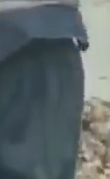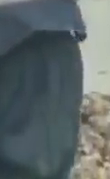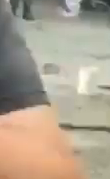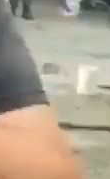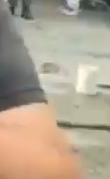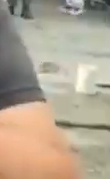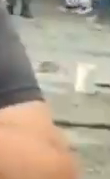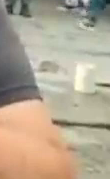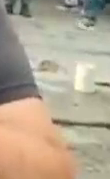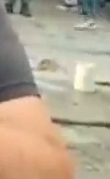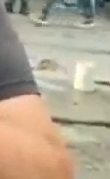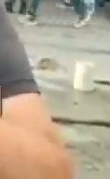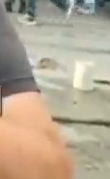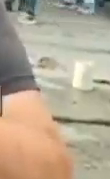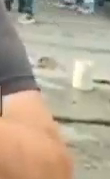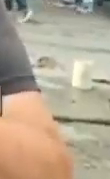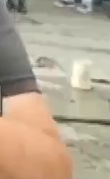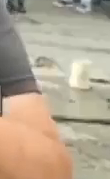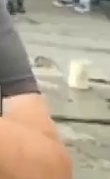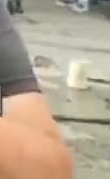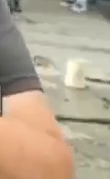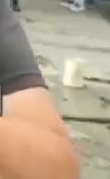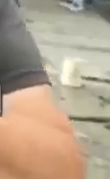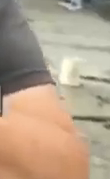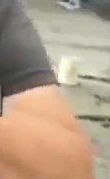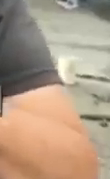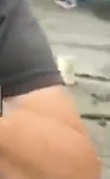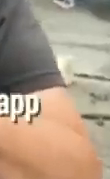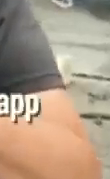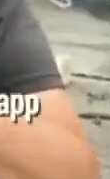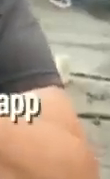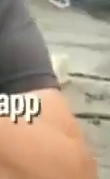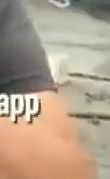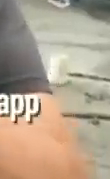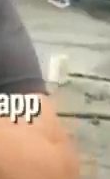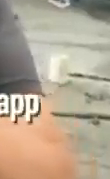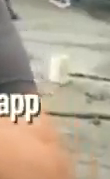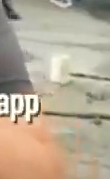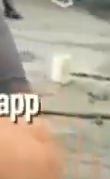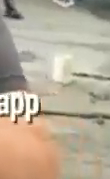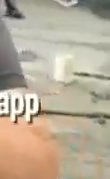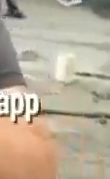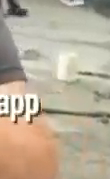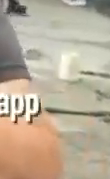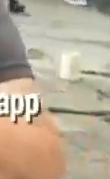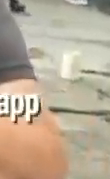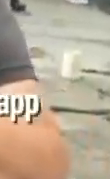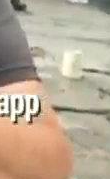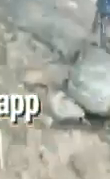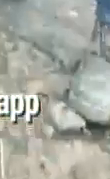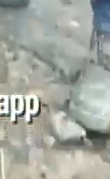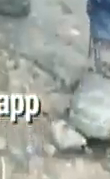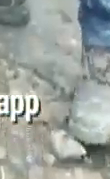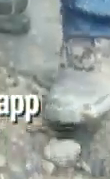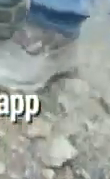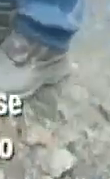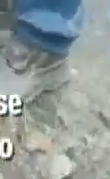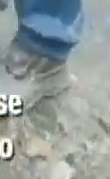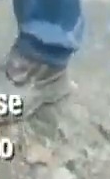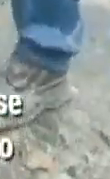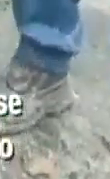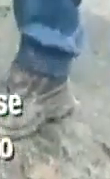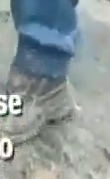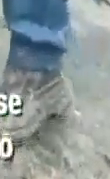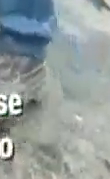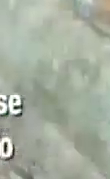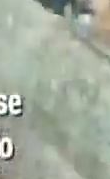Buenas tardes, mi nombre es Solange Castro, me encuentro en la comunidad de Raíces, gracias a la nueva aplicación Ben App del 1x10,